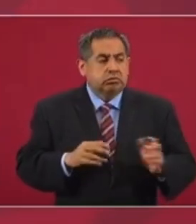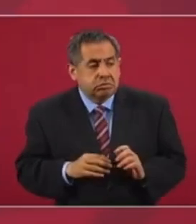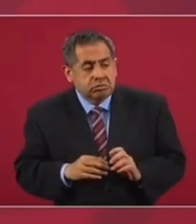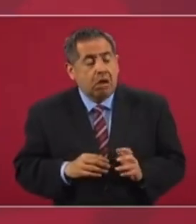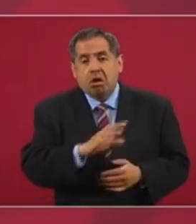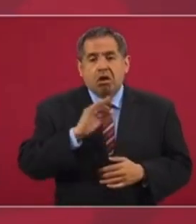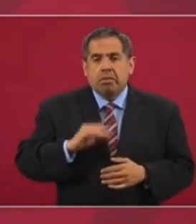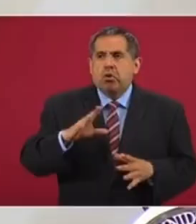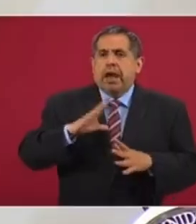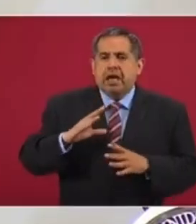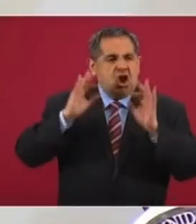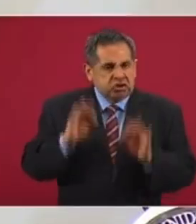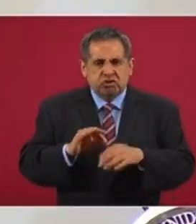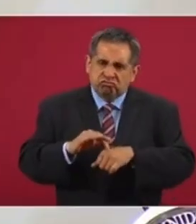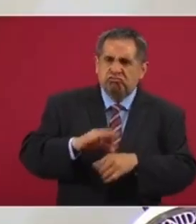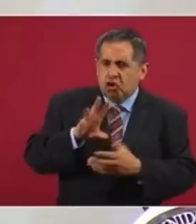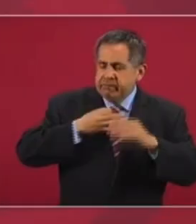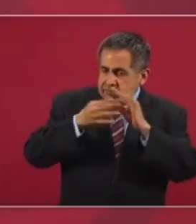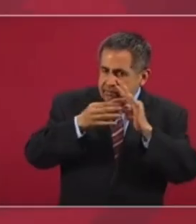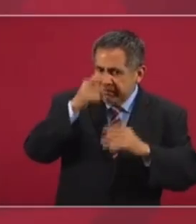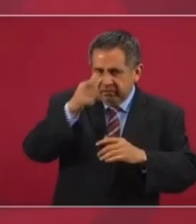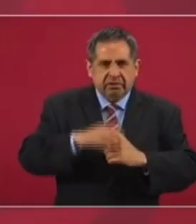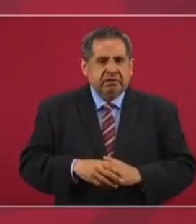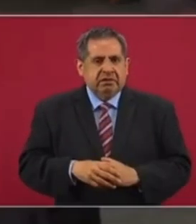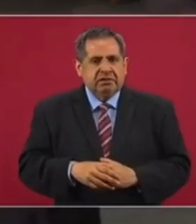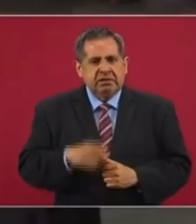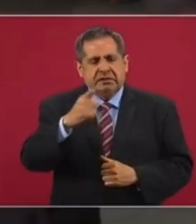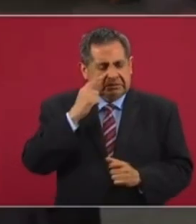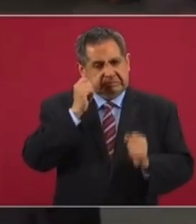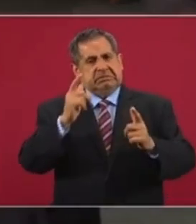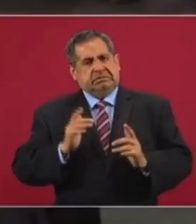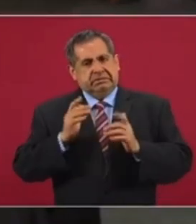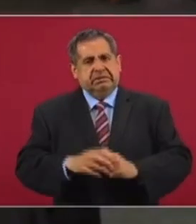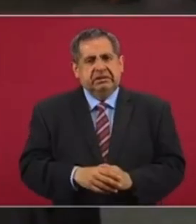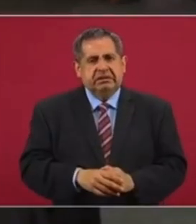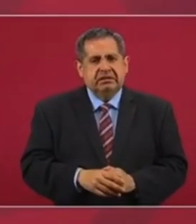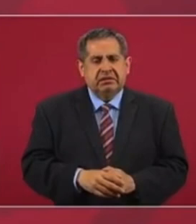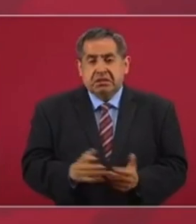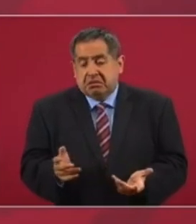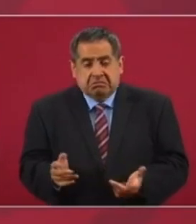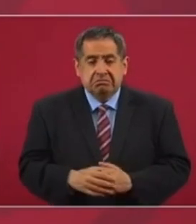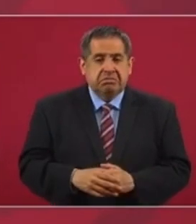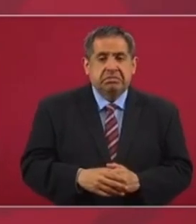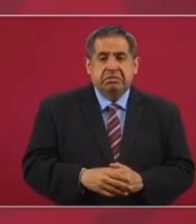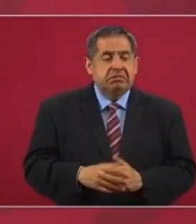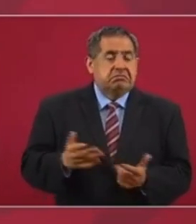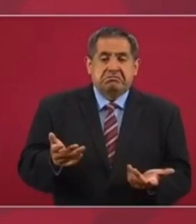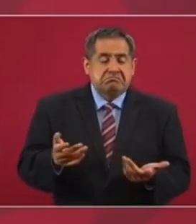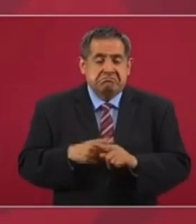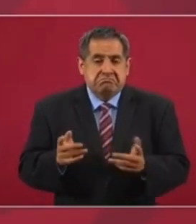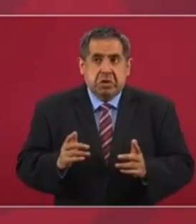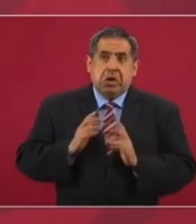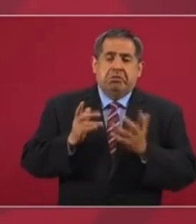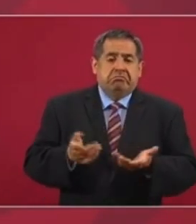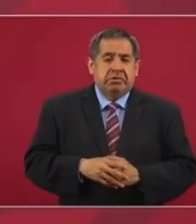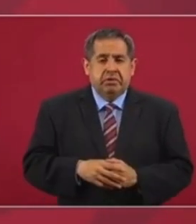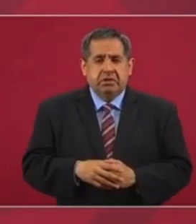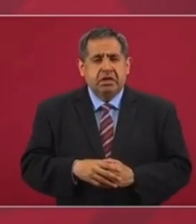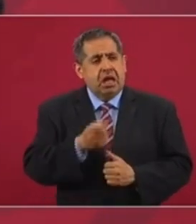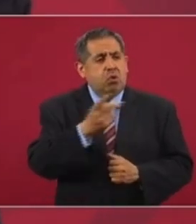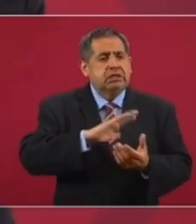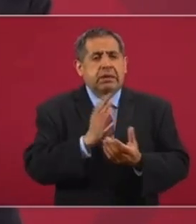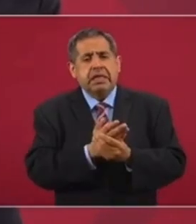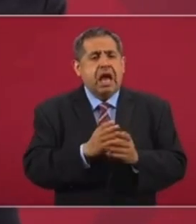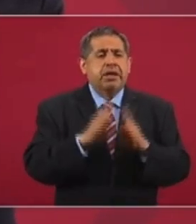pero no había nada oficial. ¿Y en ese momento le cayó de sorpresa? No, es que hay expedientes